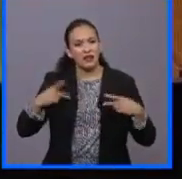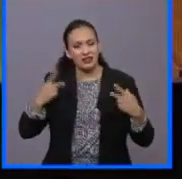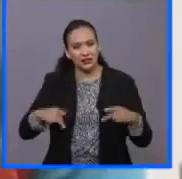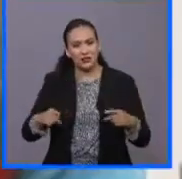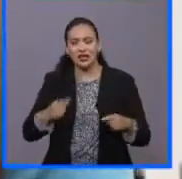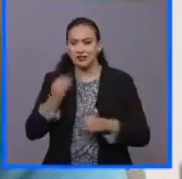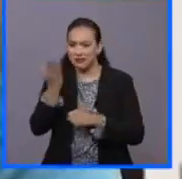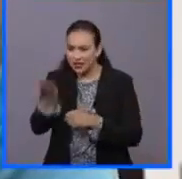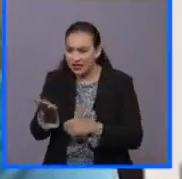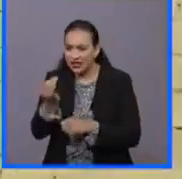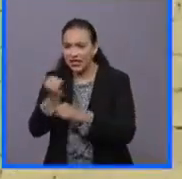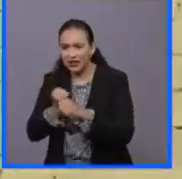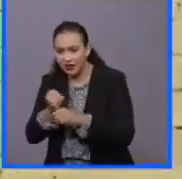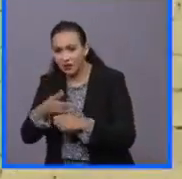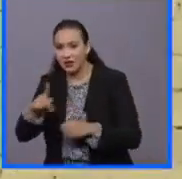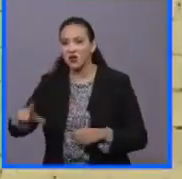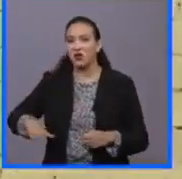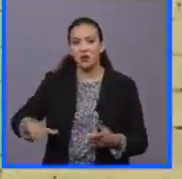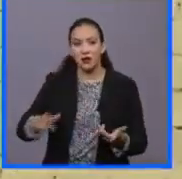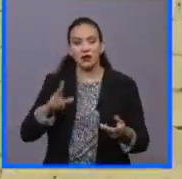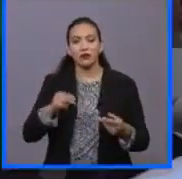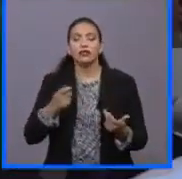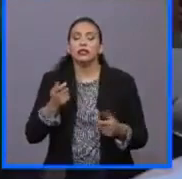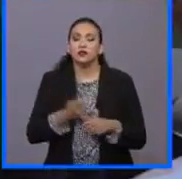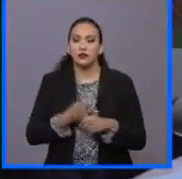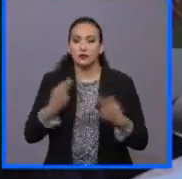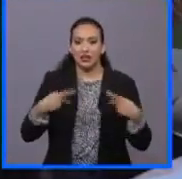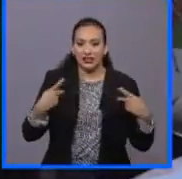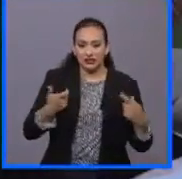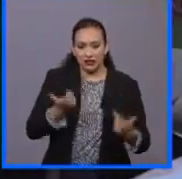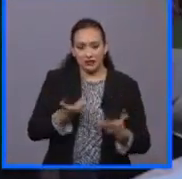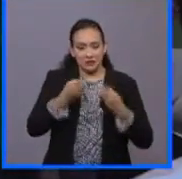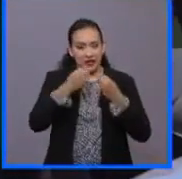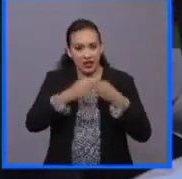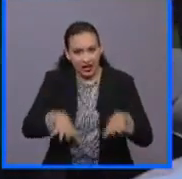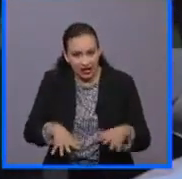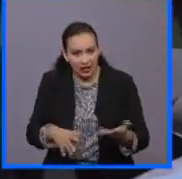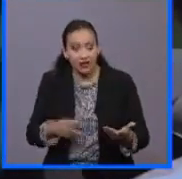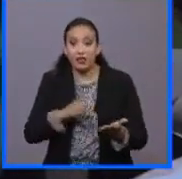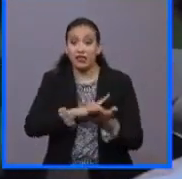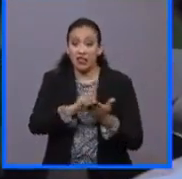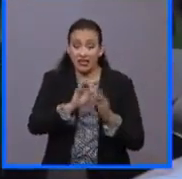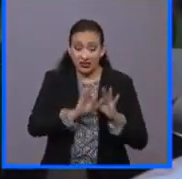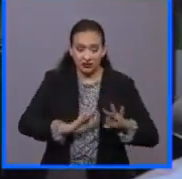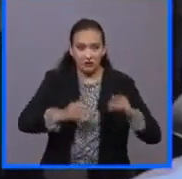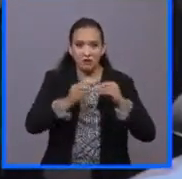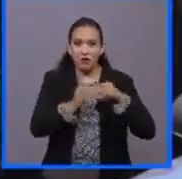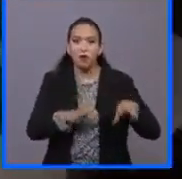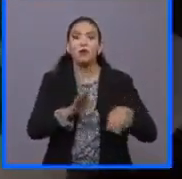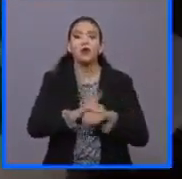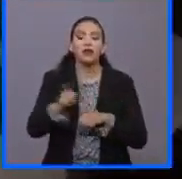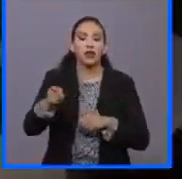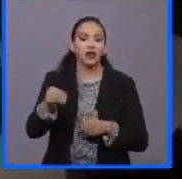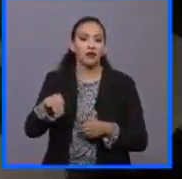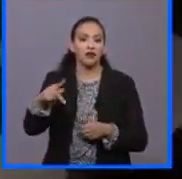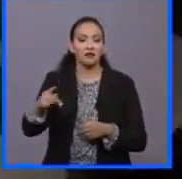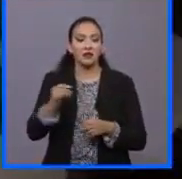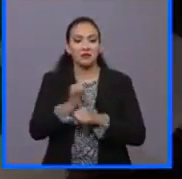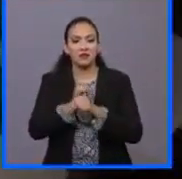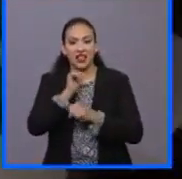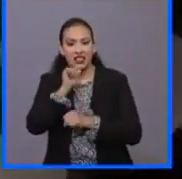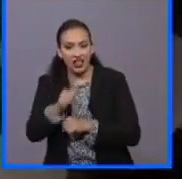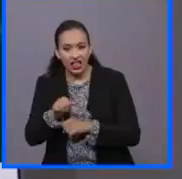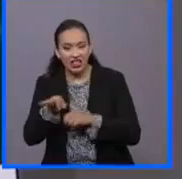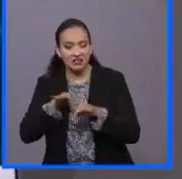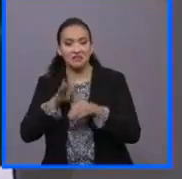daño físico, pérdida financiera o el menoscabo de derechos fundamentales que se traduzcan en una lesión patrimonial